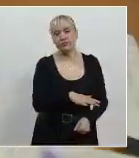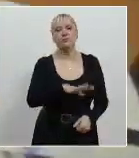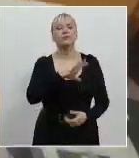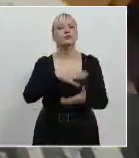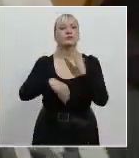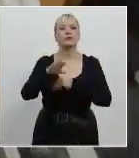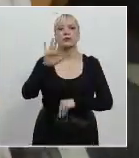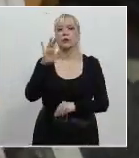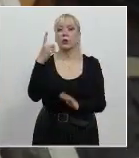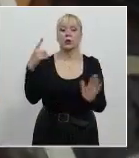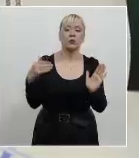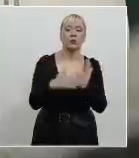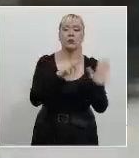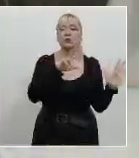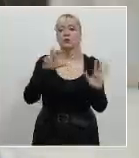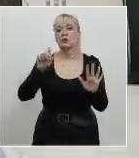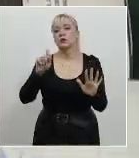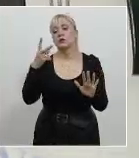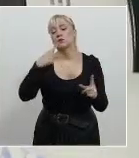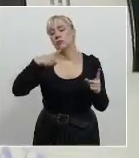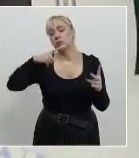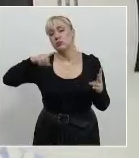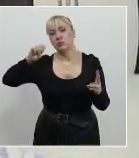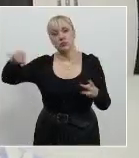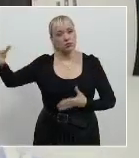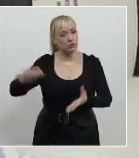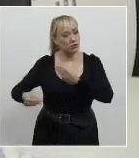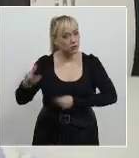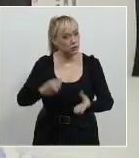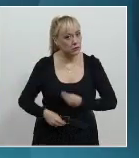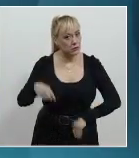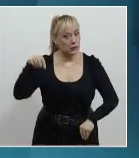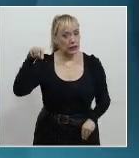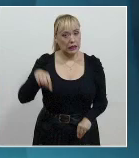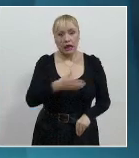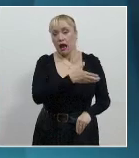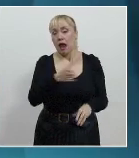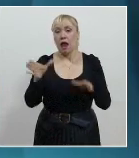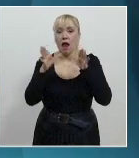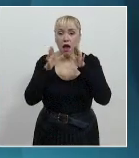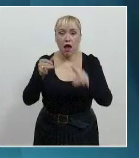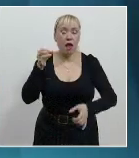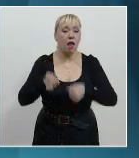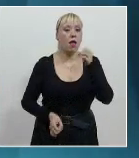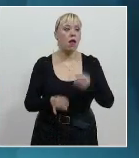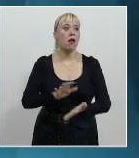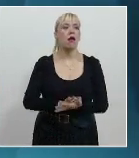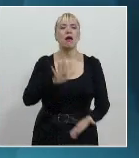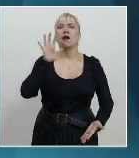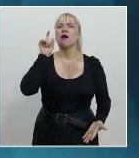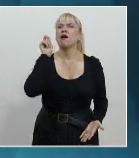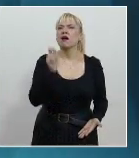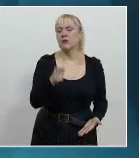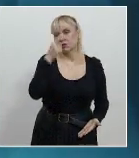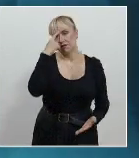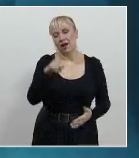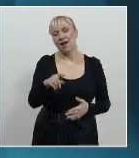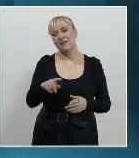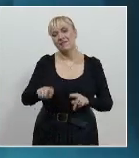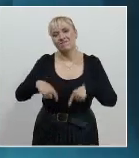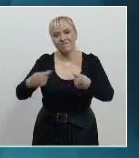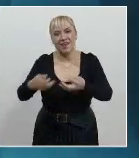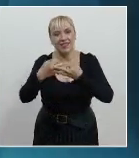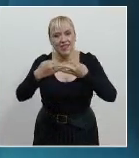los 51.822 asuntos admitidos en los tribunales unitarios agrarios, la mayoría fue por sucesión de derechos